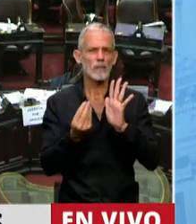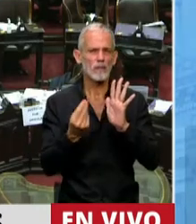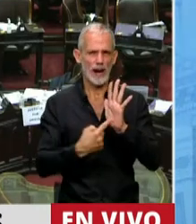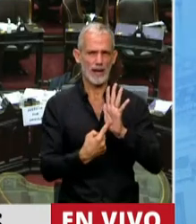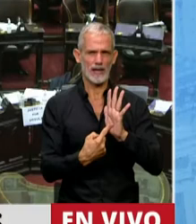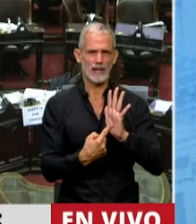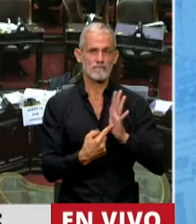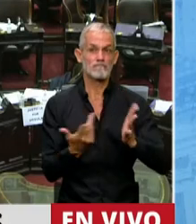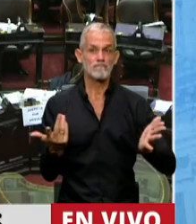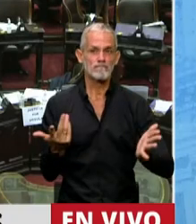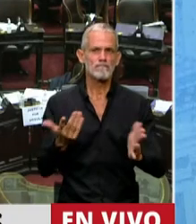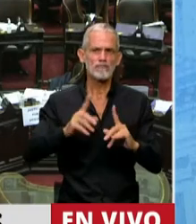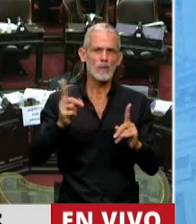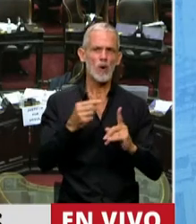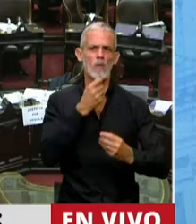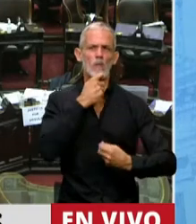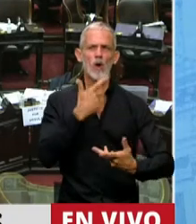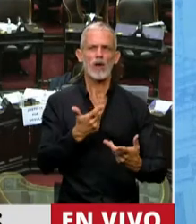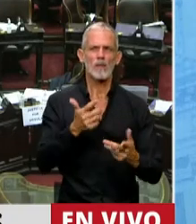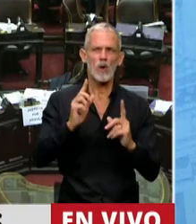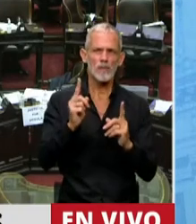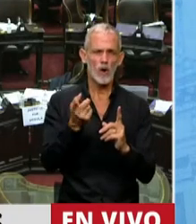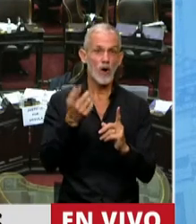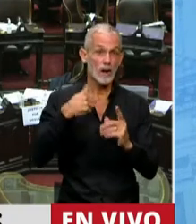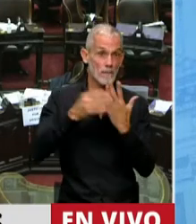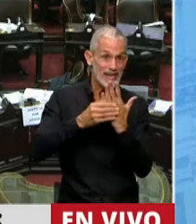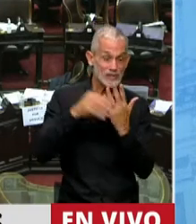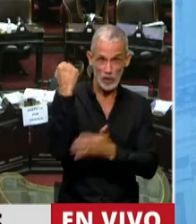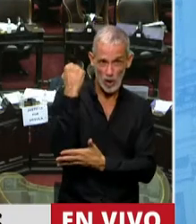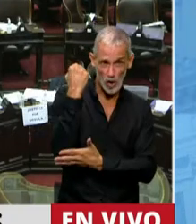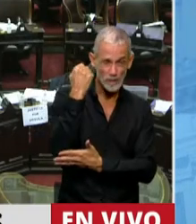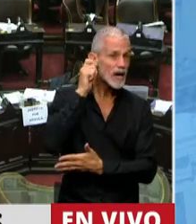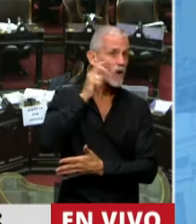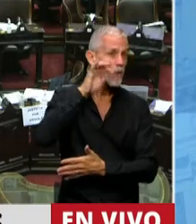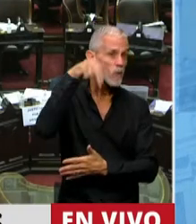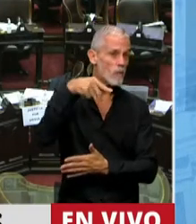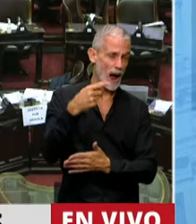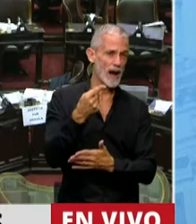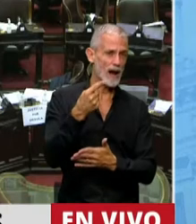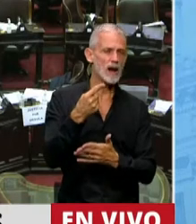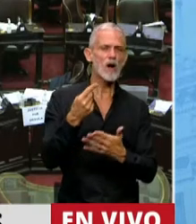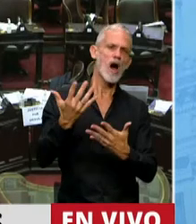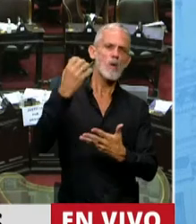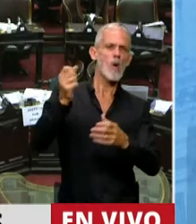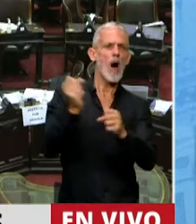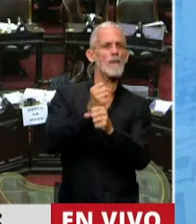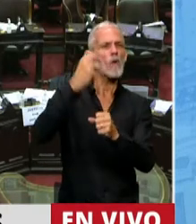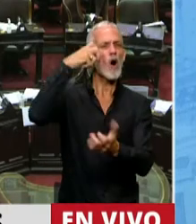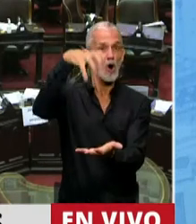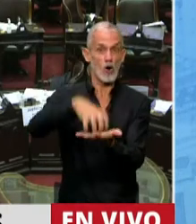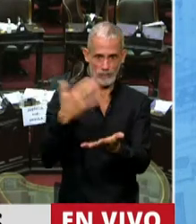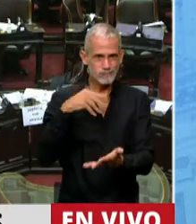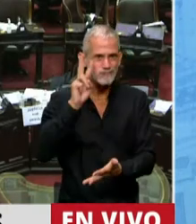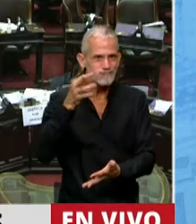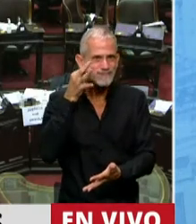que tampoco, por ejemplo, hubiese impedido que el ministro de Economía lograra la aprobación del Congreso, como vimos